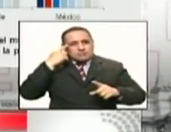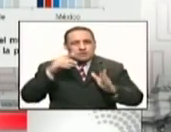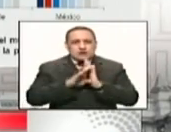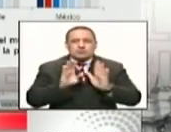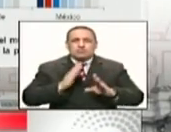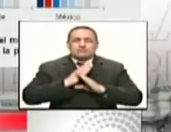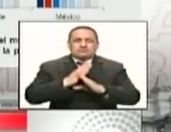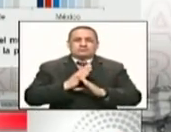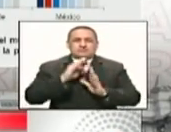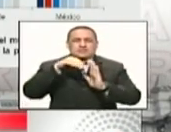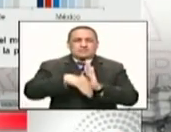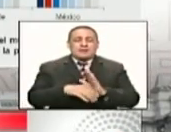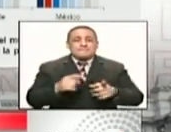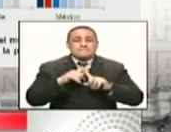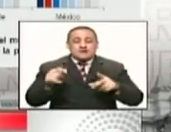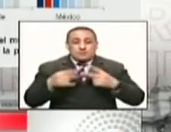¿no?